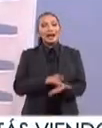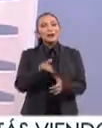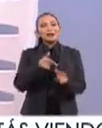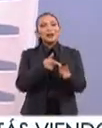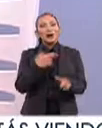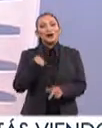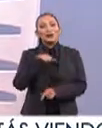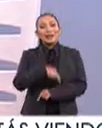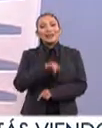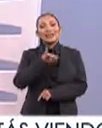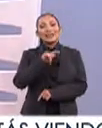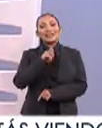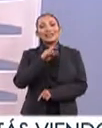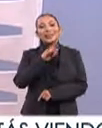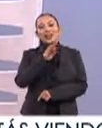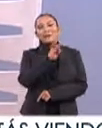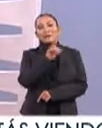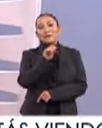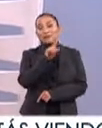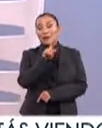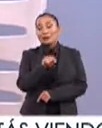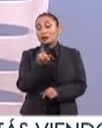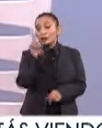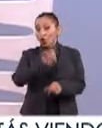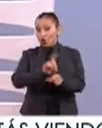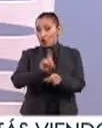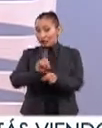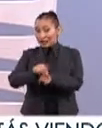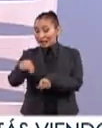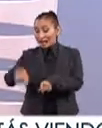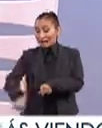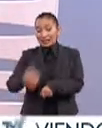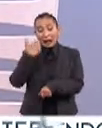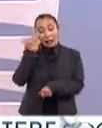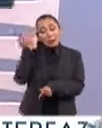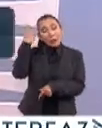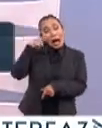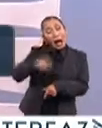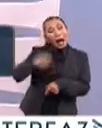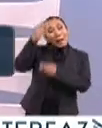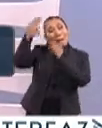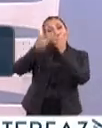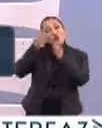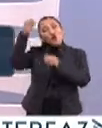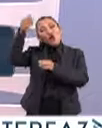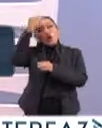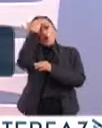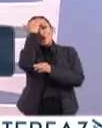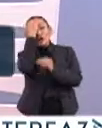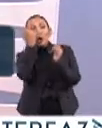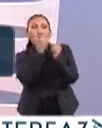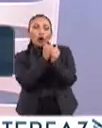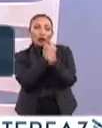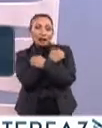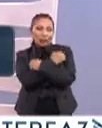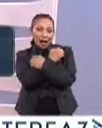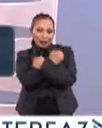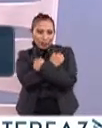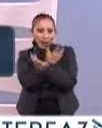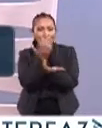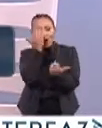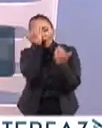Gracias por continuar con nosotros en Interfaz. Y bueno, todos los días en este programa intentamos viajar por el mundo a través de la educación, ya